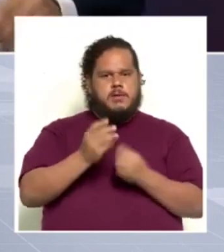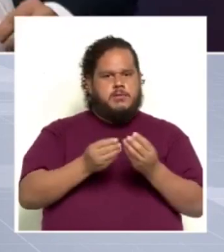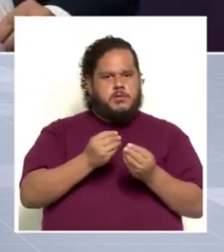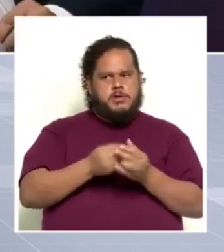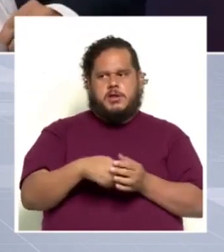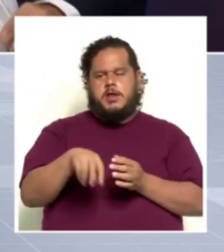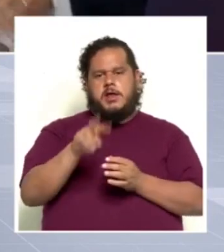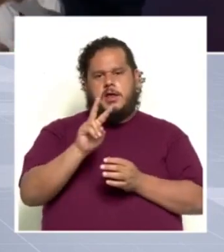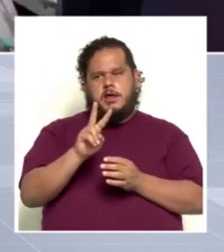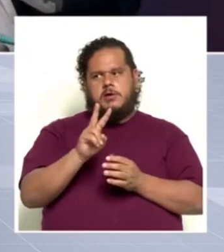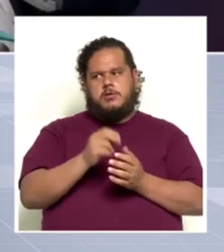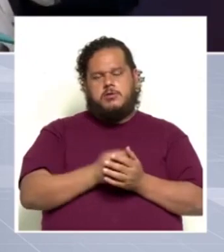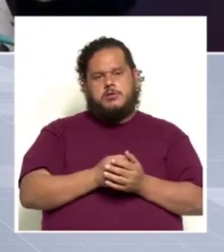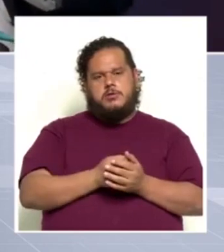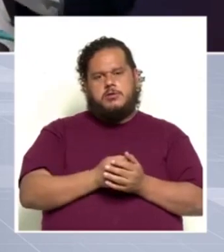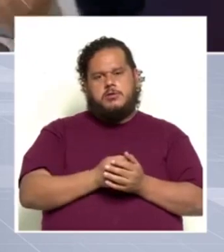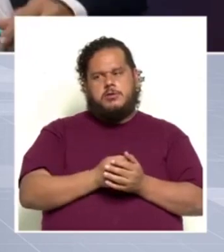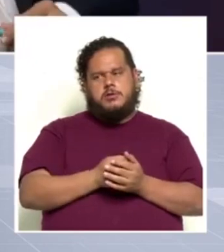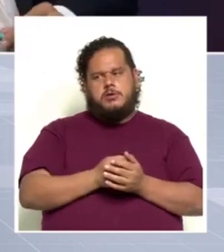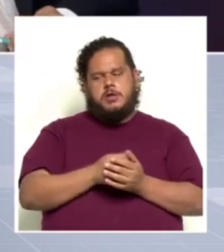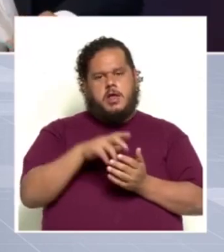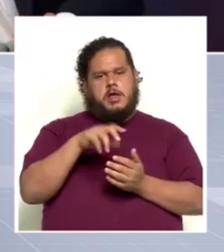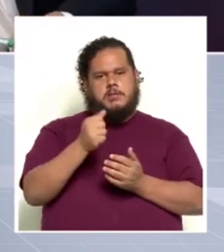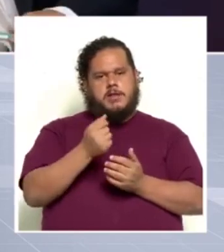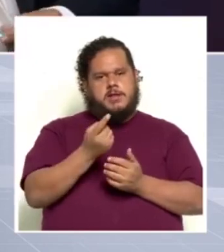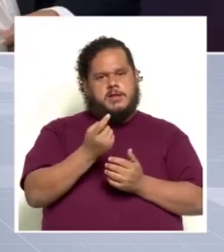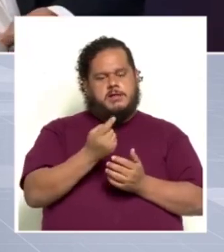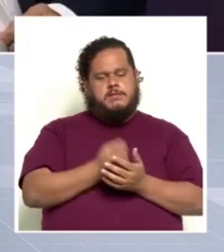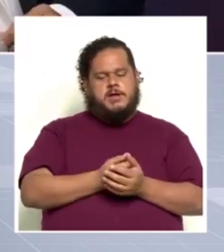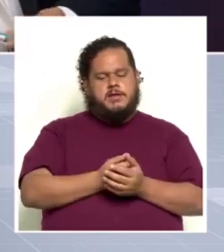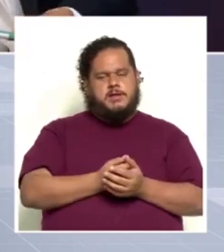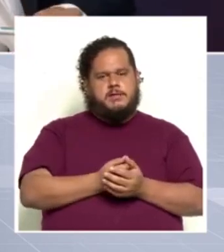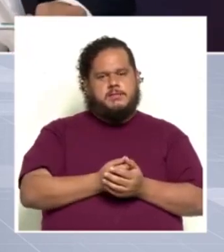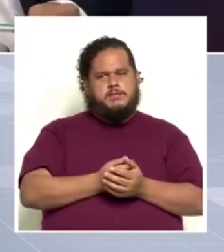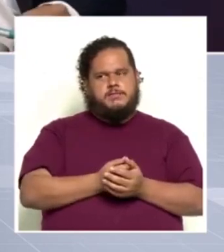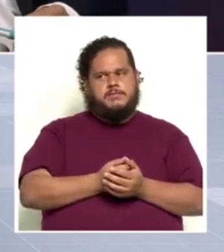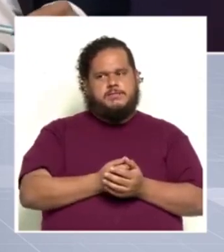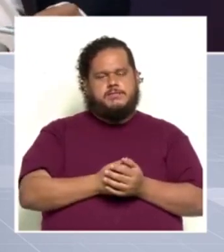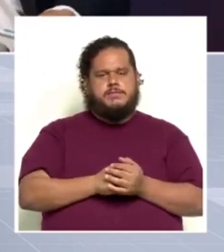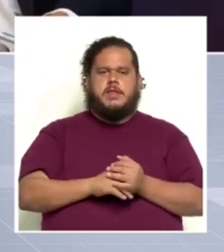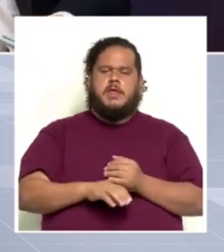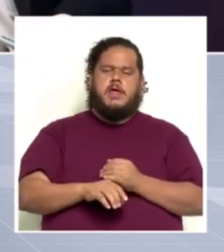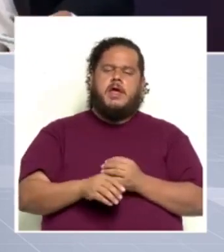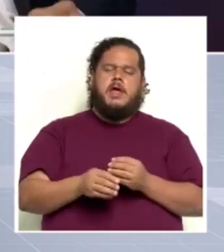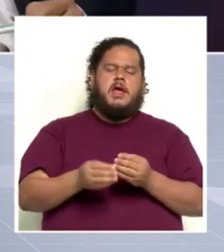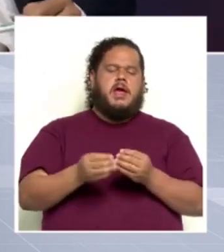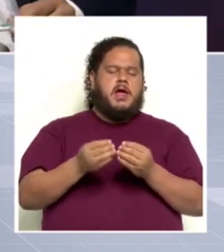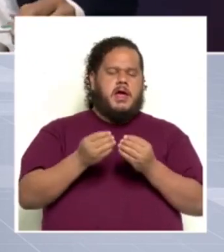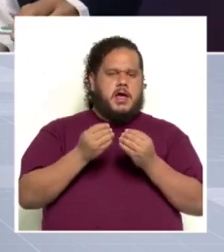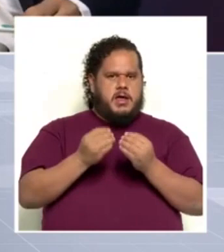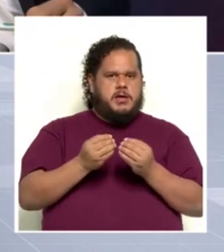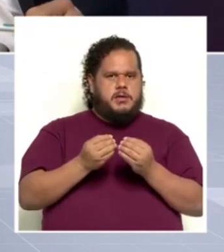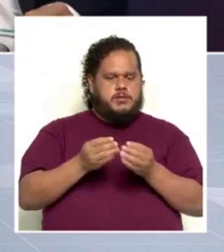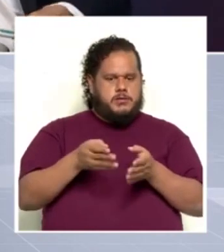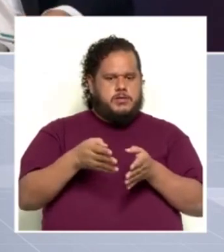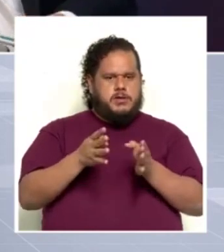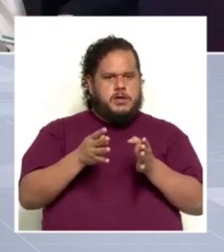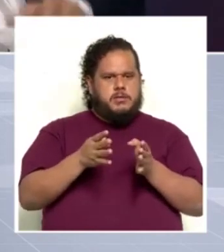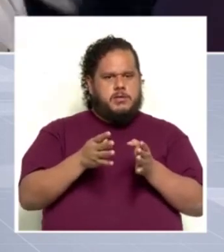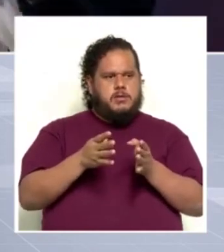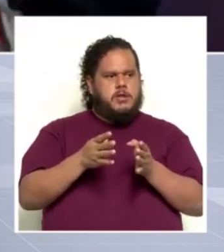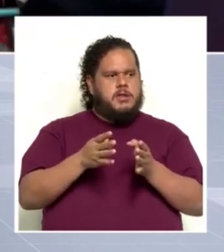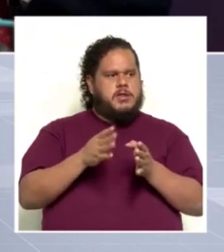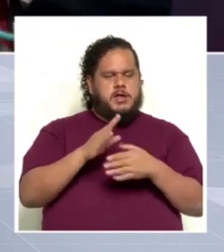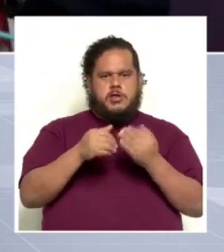los dos meses que faltan? Hay tantos caminos de que las cosas pueden ir